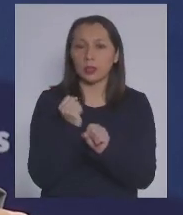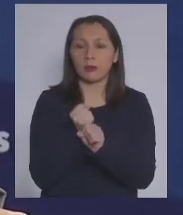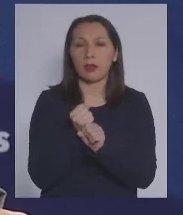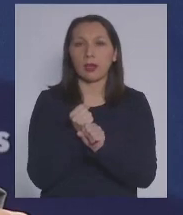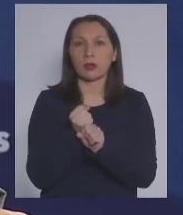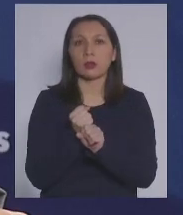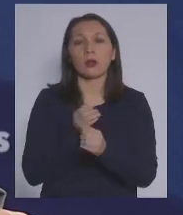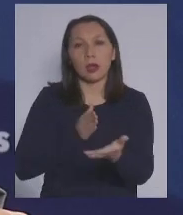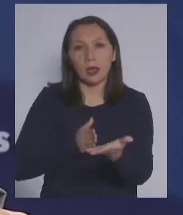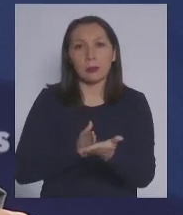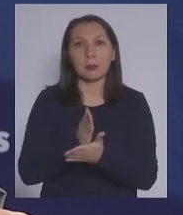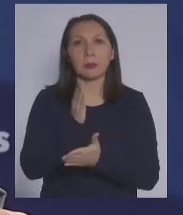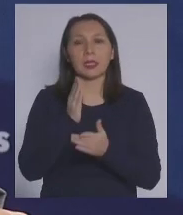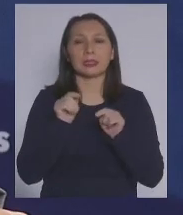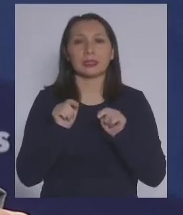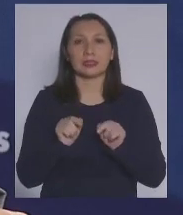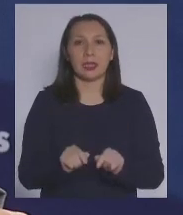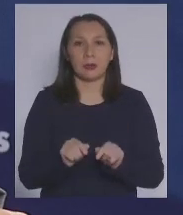abrimos